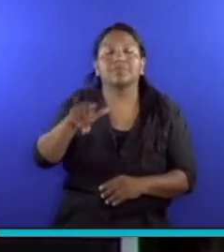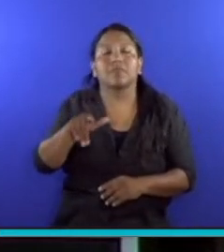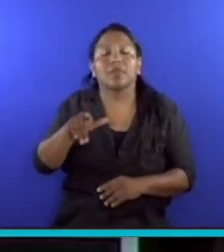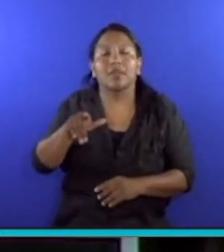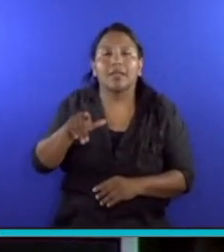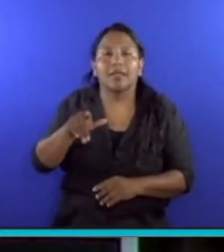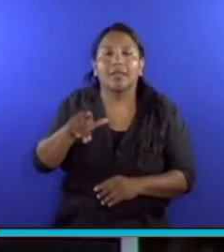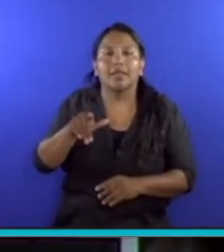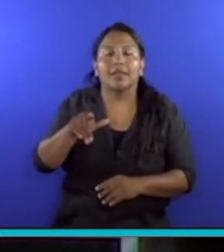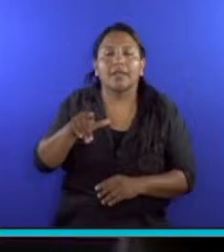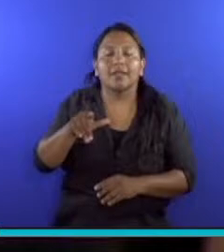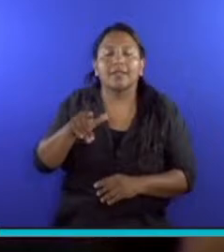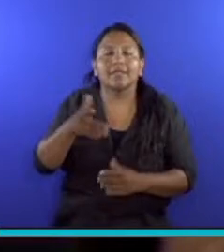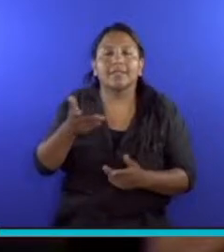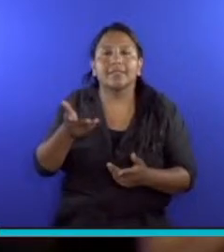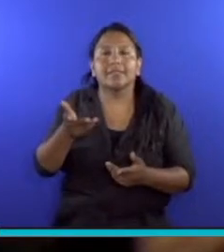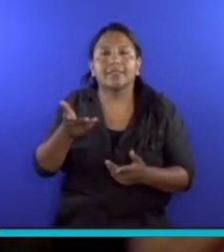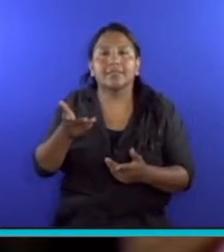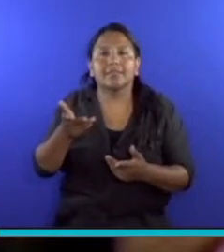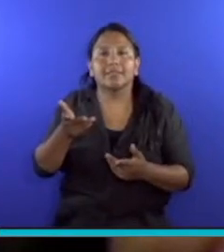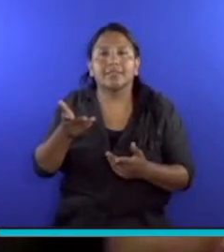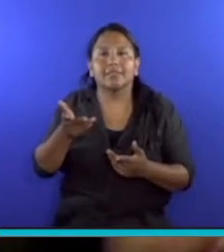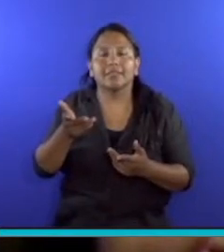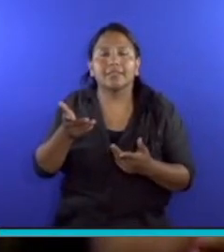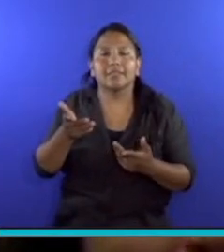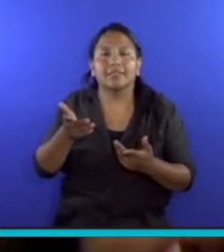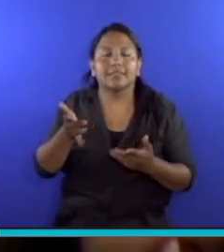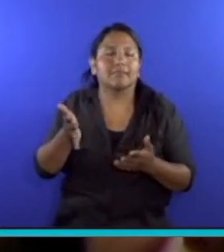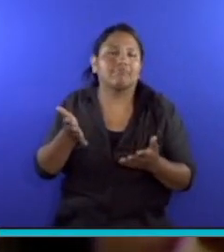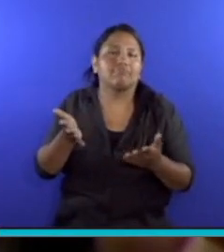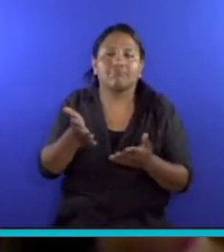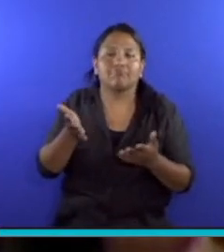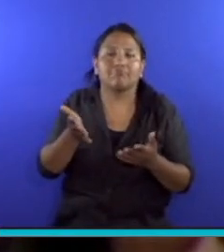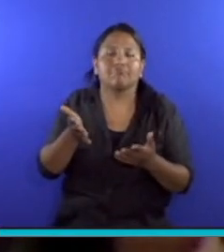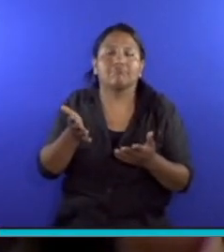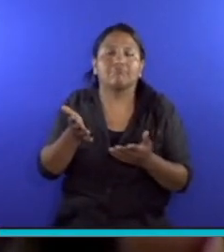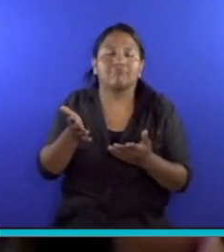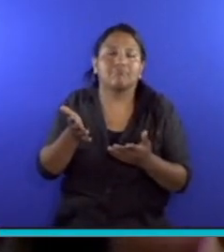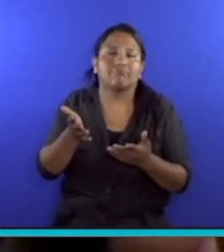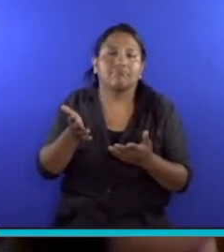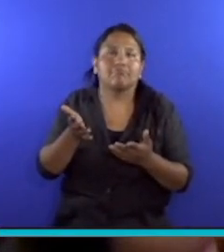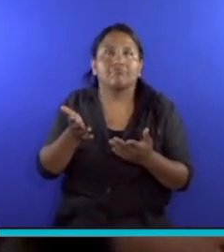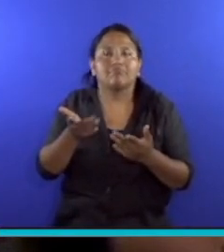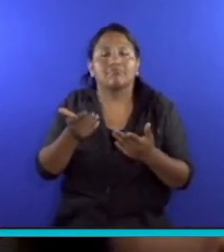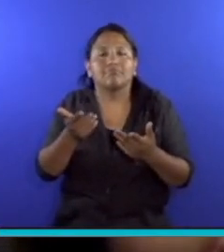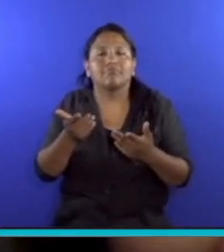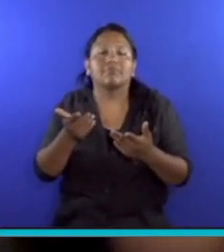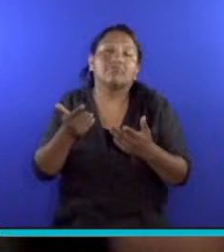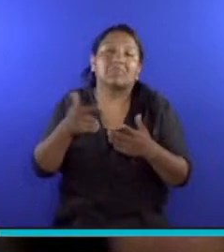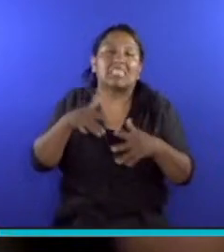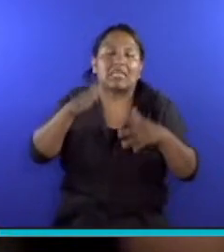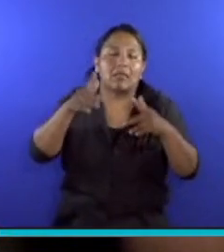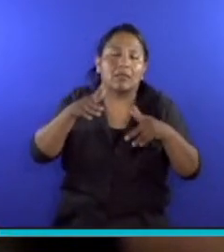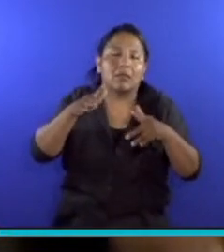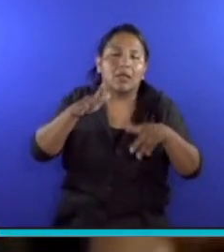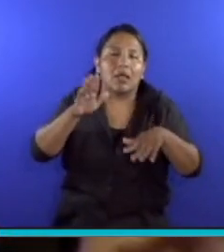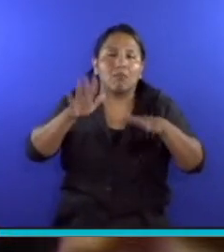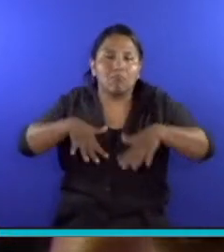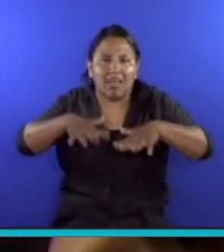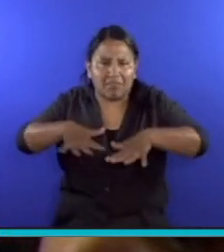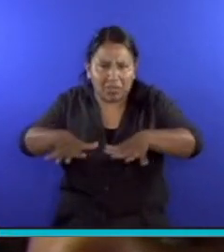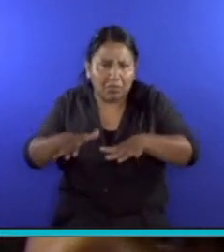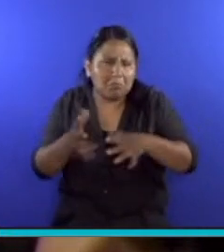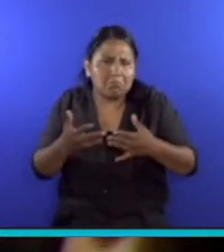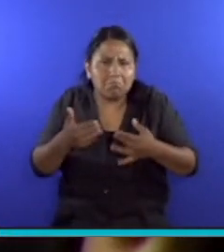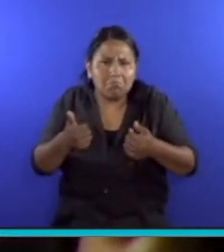cuando también en medio de una manifestación absolutamente